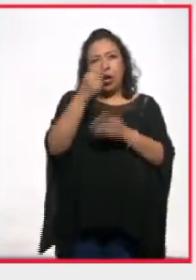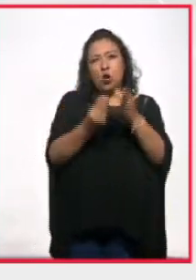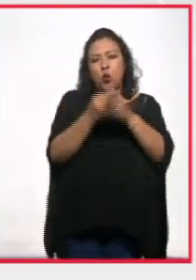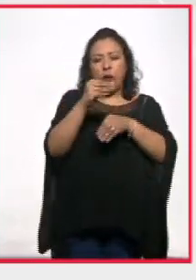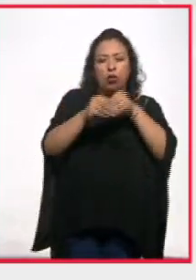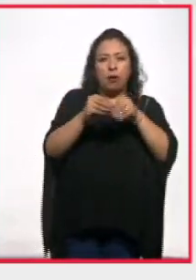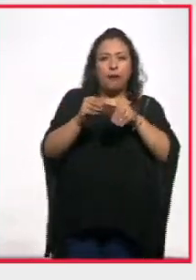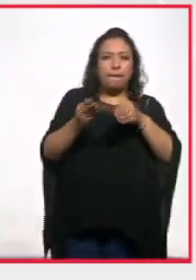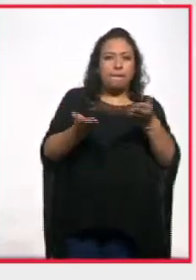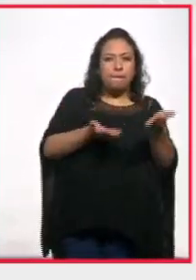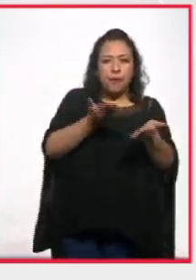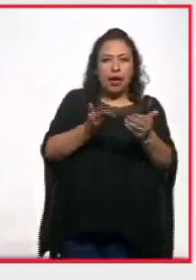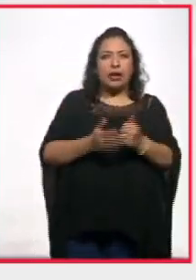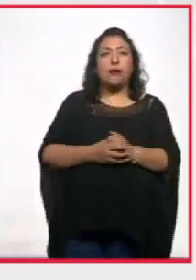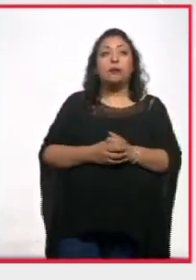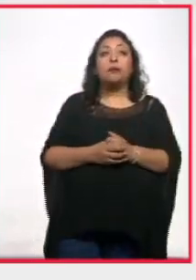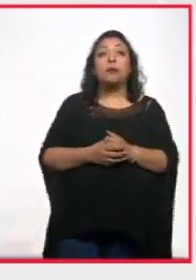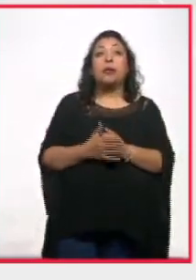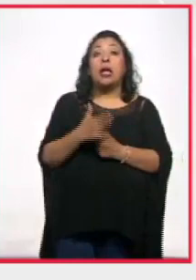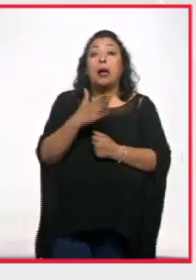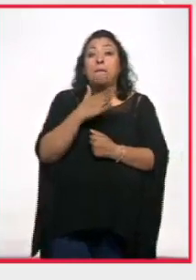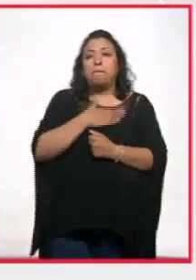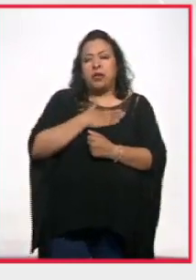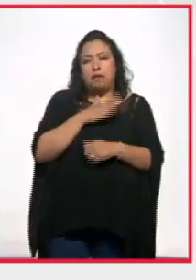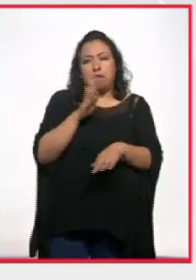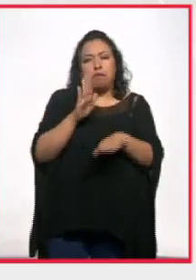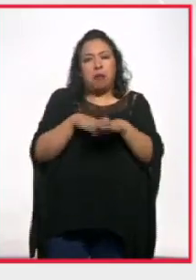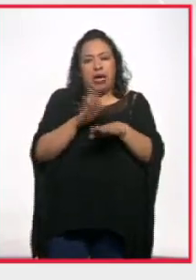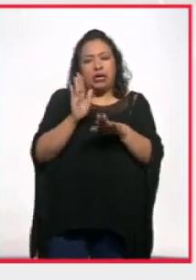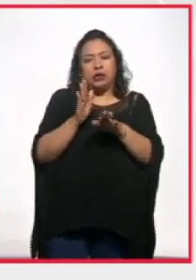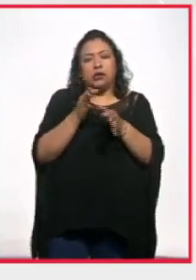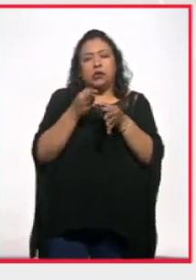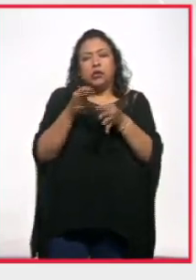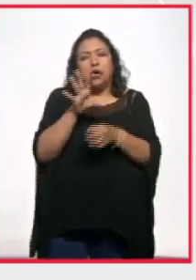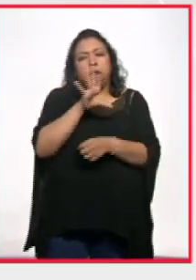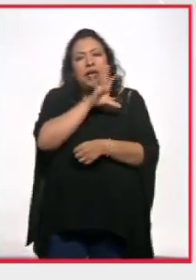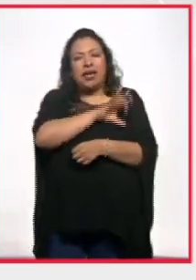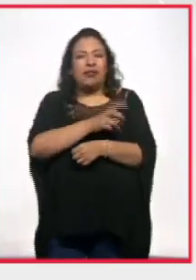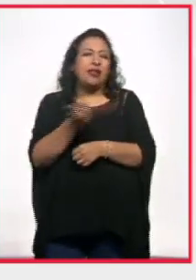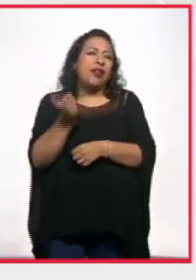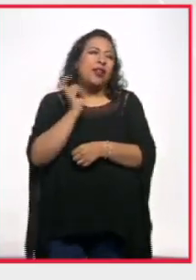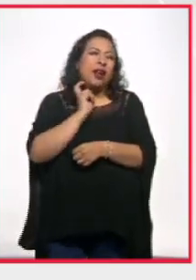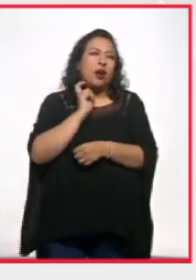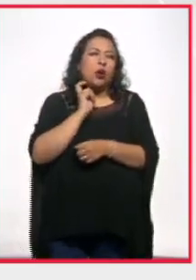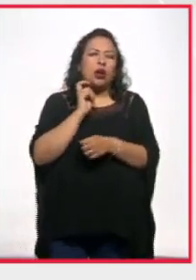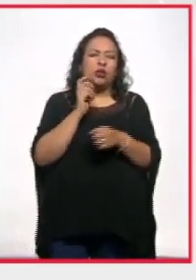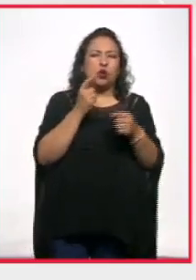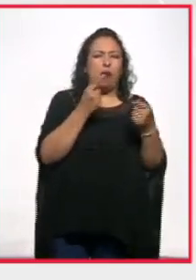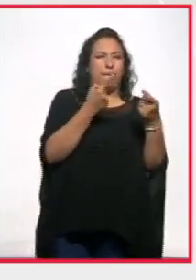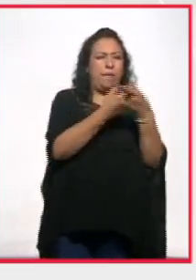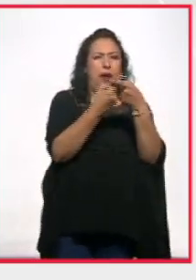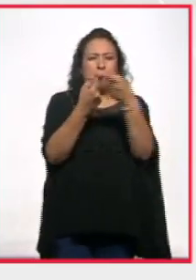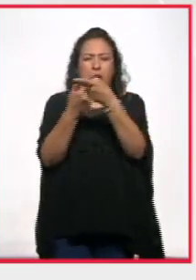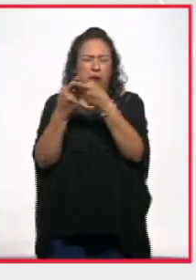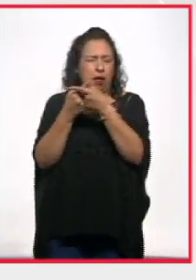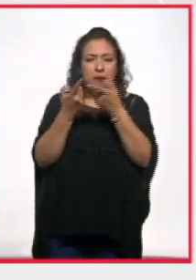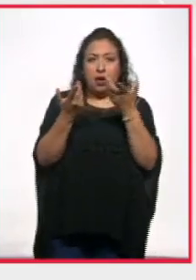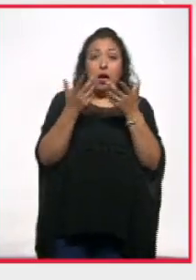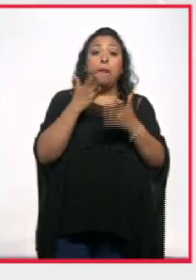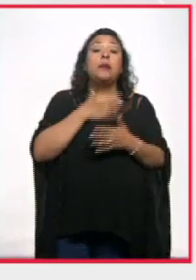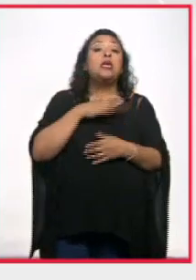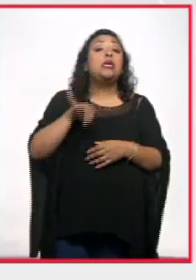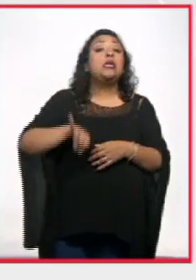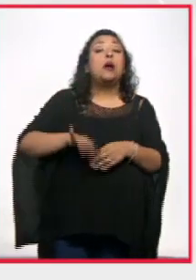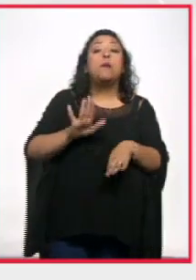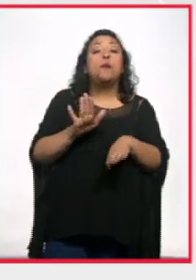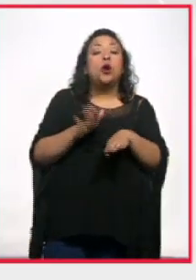coreografía. A mí lo que realmente me resulta muy apasionante de Drácula son los contrastes. Drácula me resulta